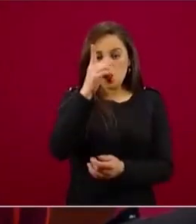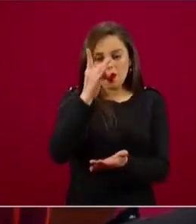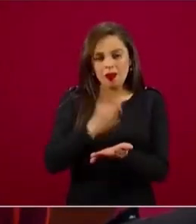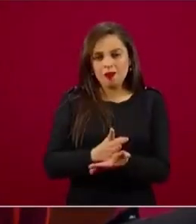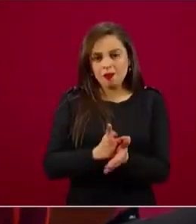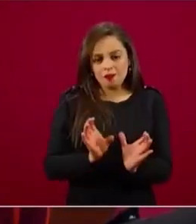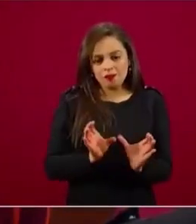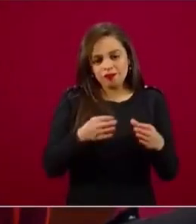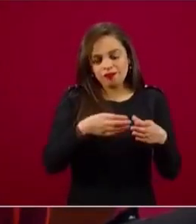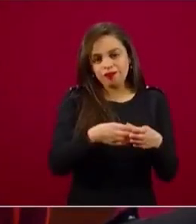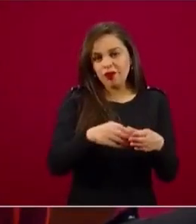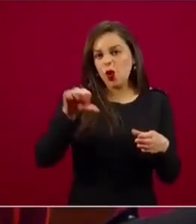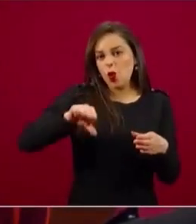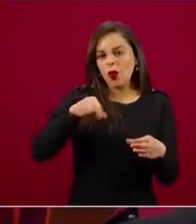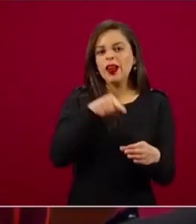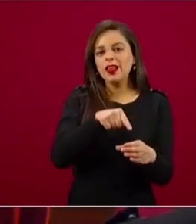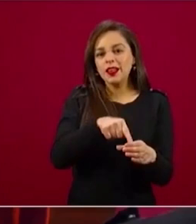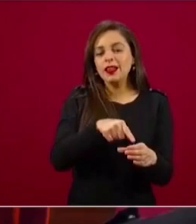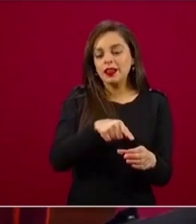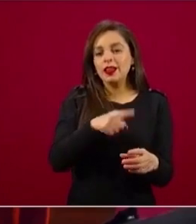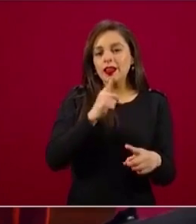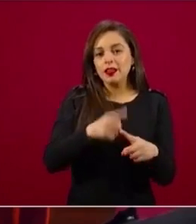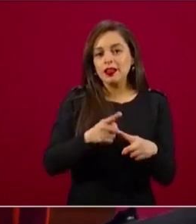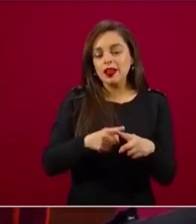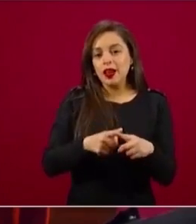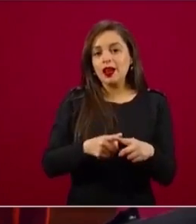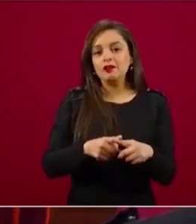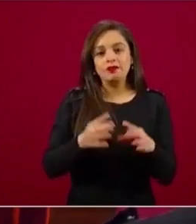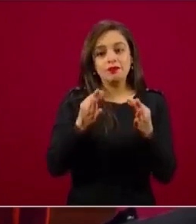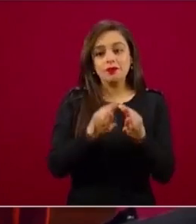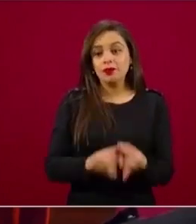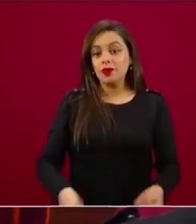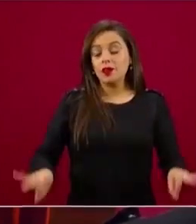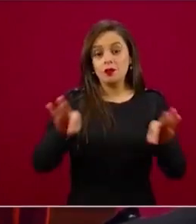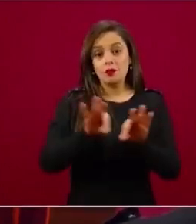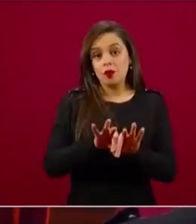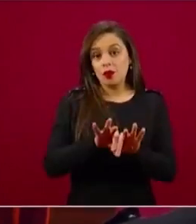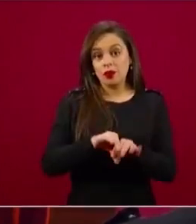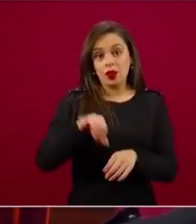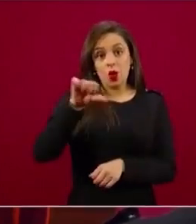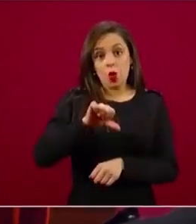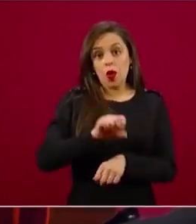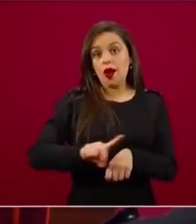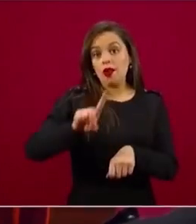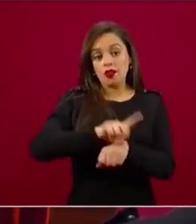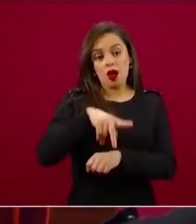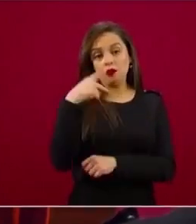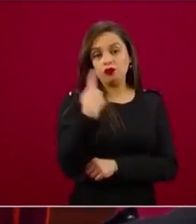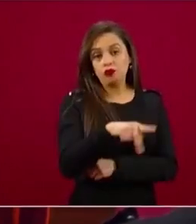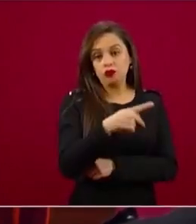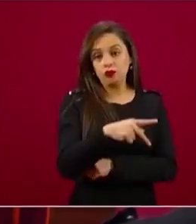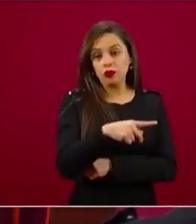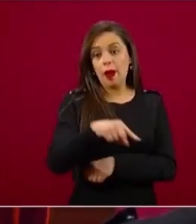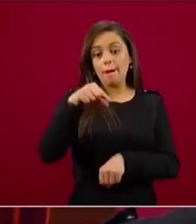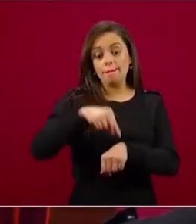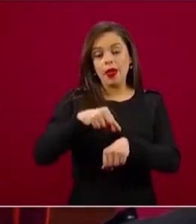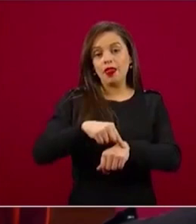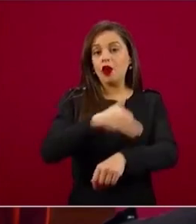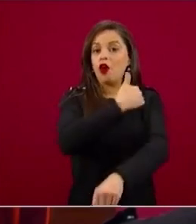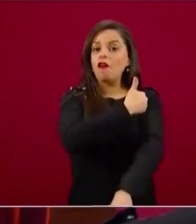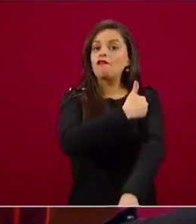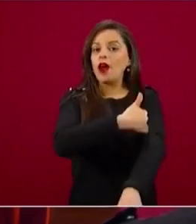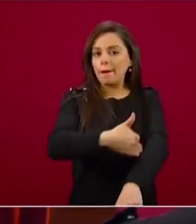que es extraordinario fundamental en el seguro social porque hoy es su día los médicos familiares undíacomohoy